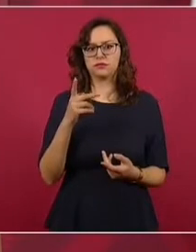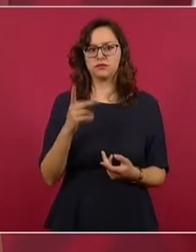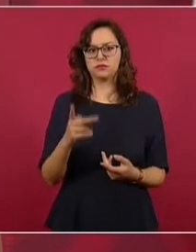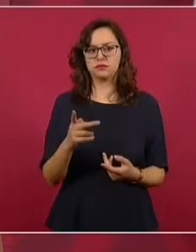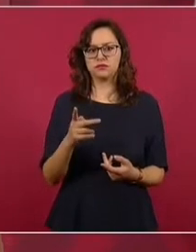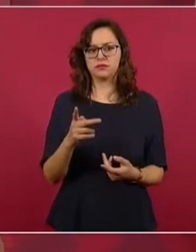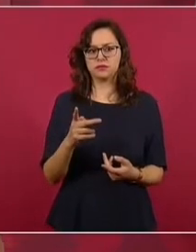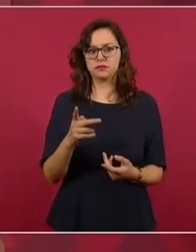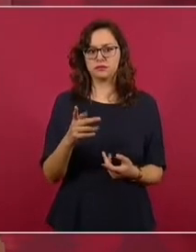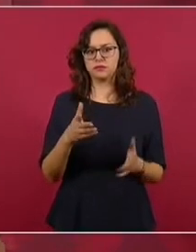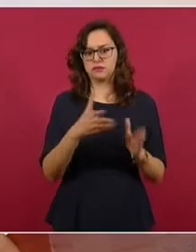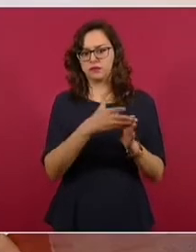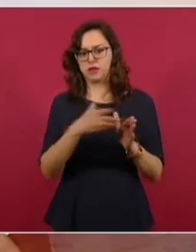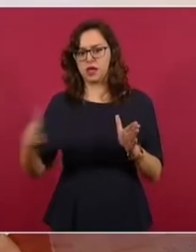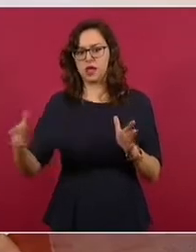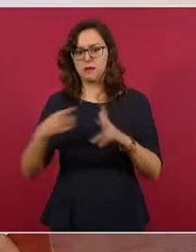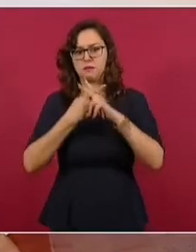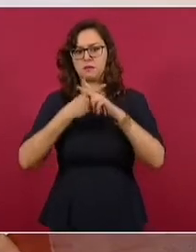en el sexenio del